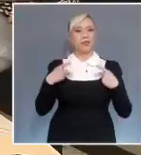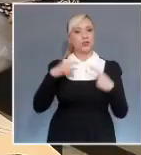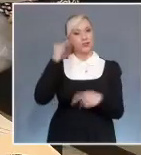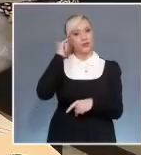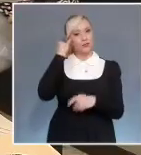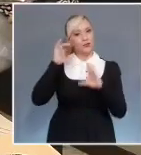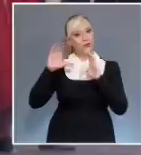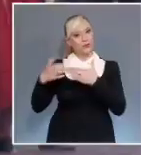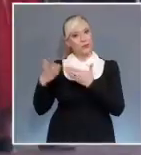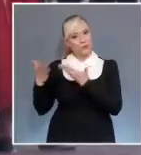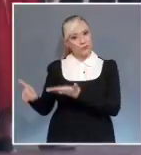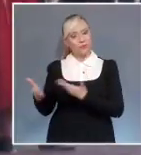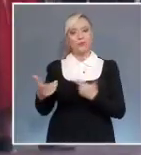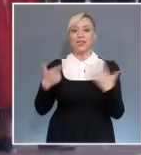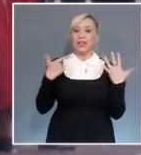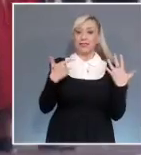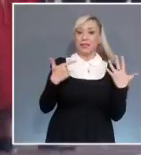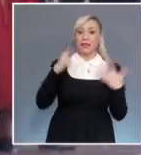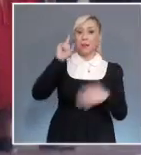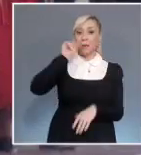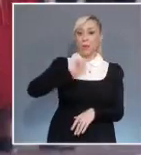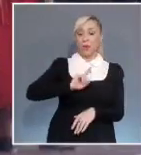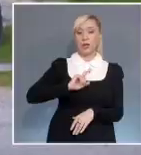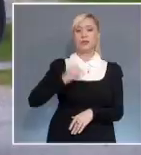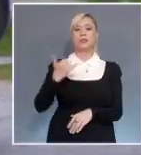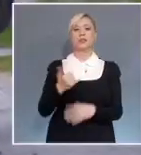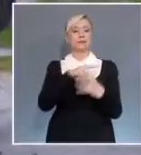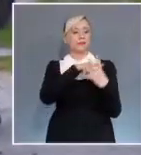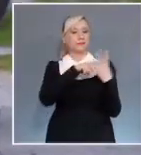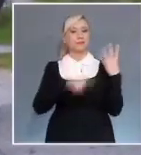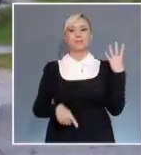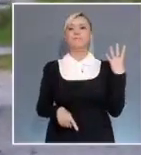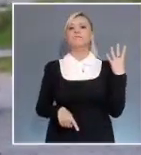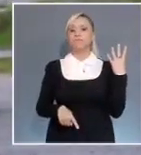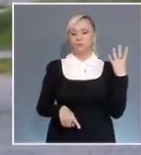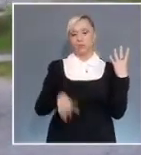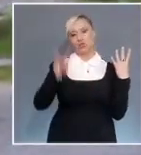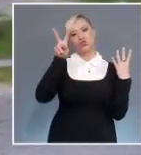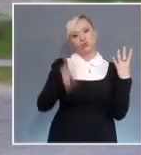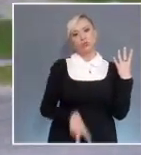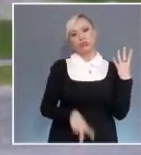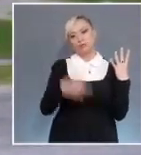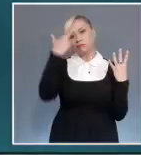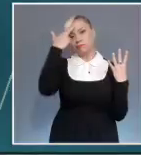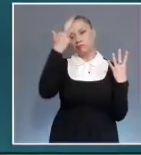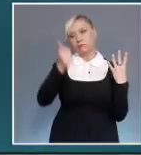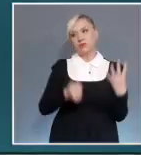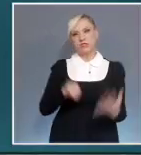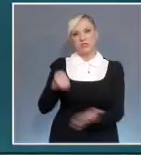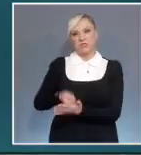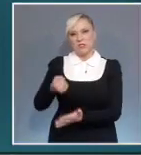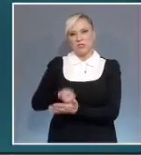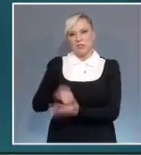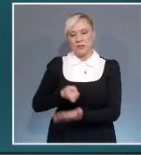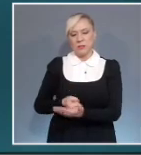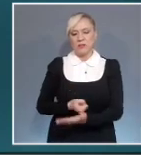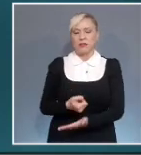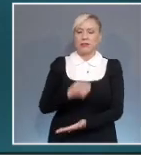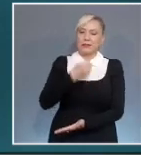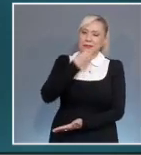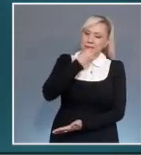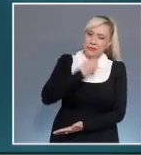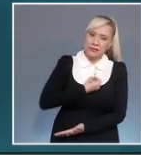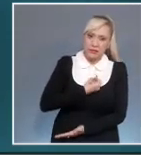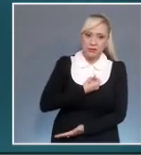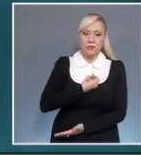son mujeres y en 4 casos se demostró que fueron obligadas a cometer el delito. De las personas